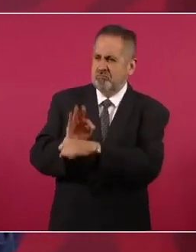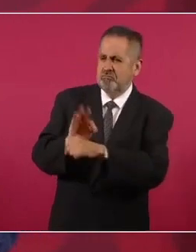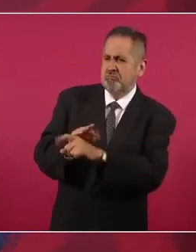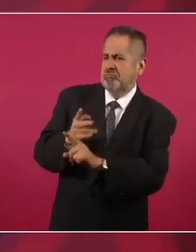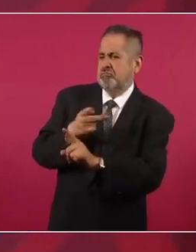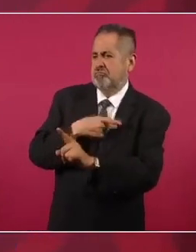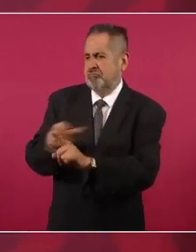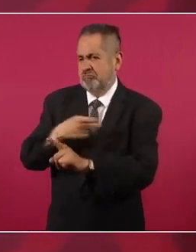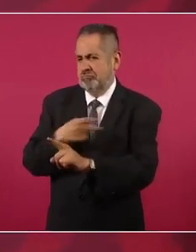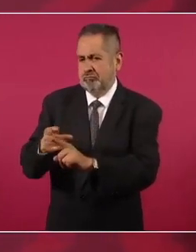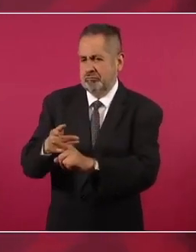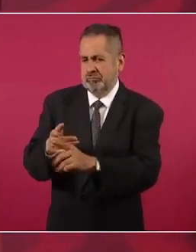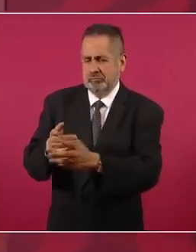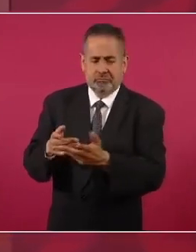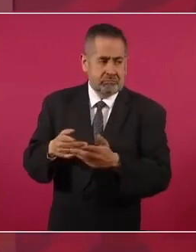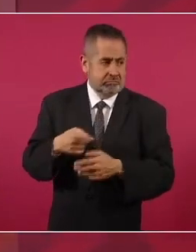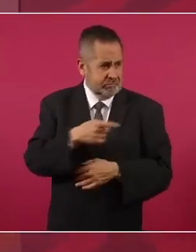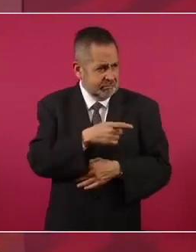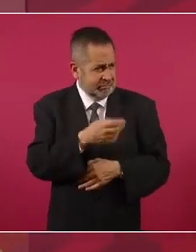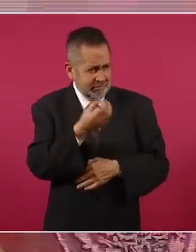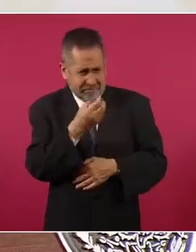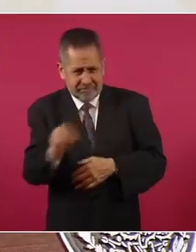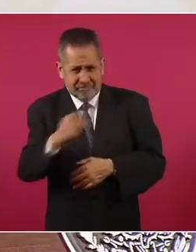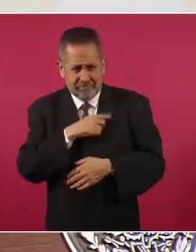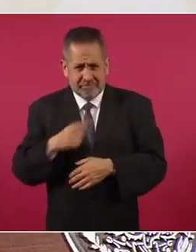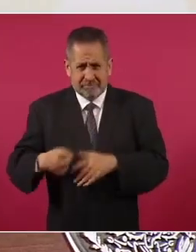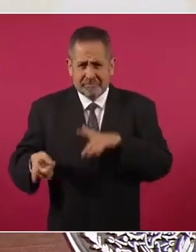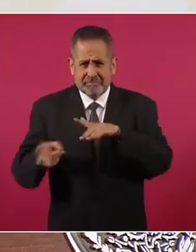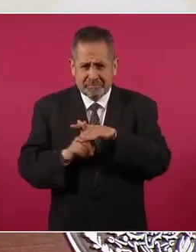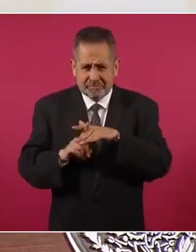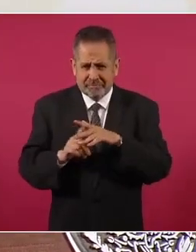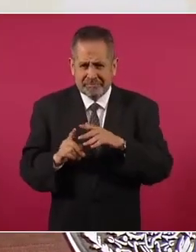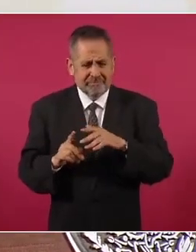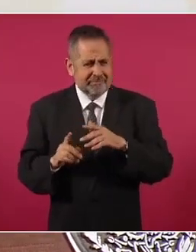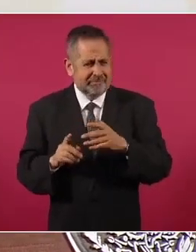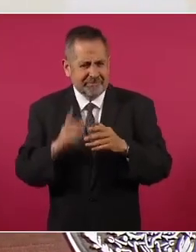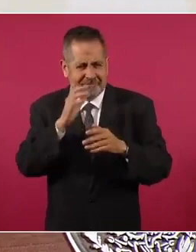sino huaraches, ¿sí? No se puede poner